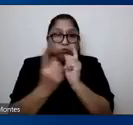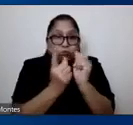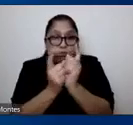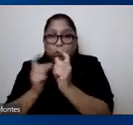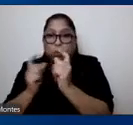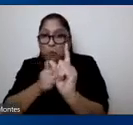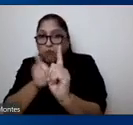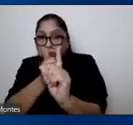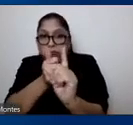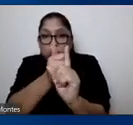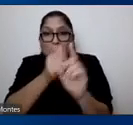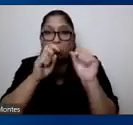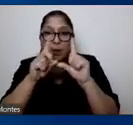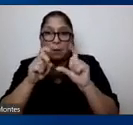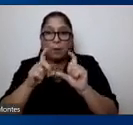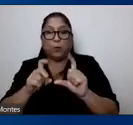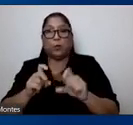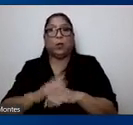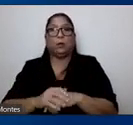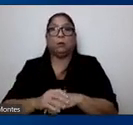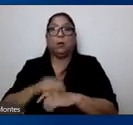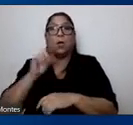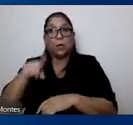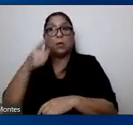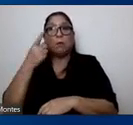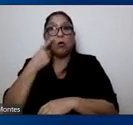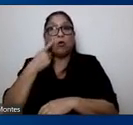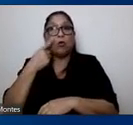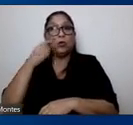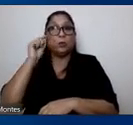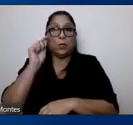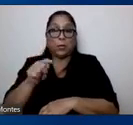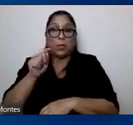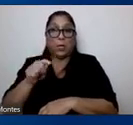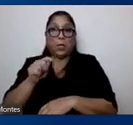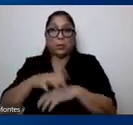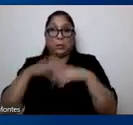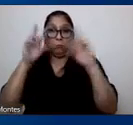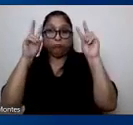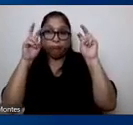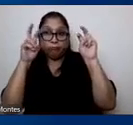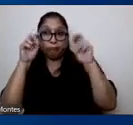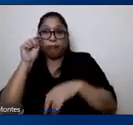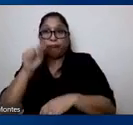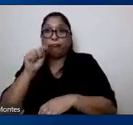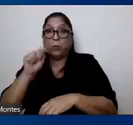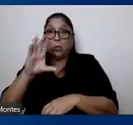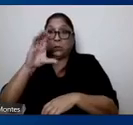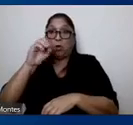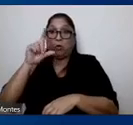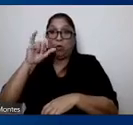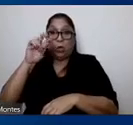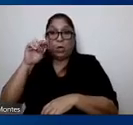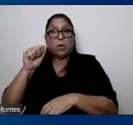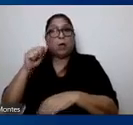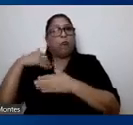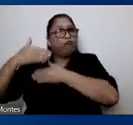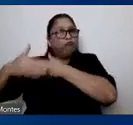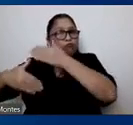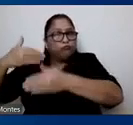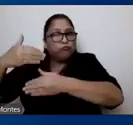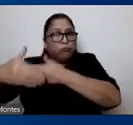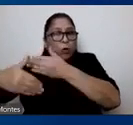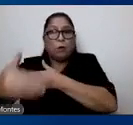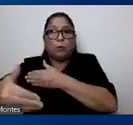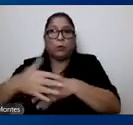realizar. Hay que también conocer de que este caso fue parte del proceso de